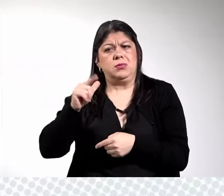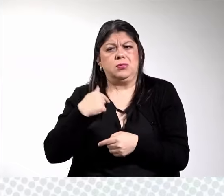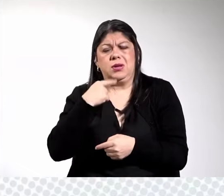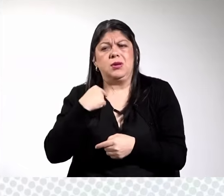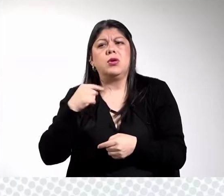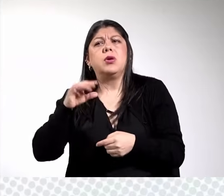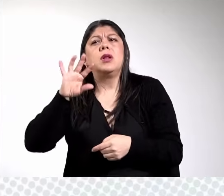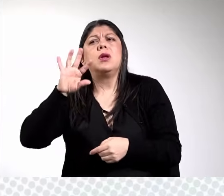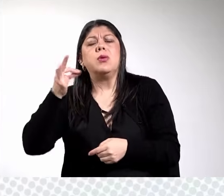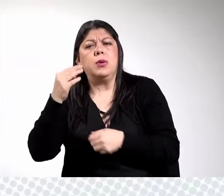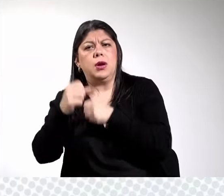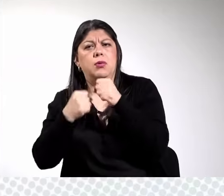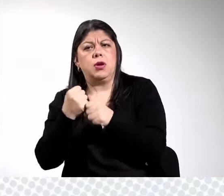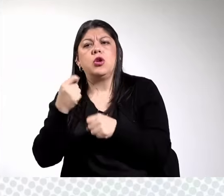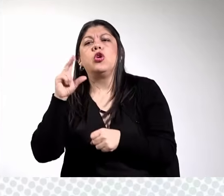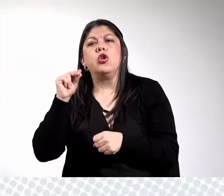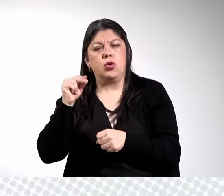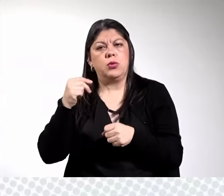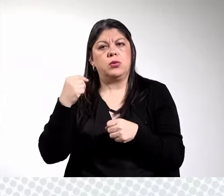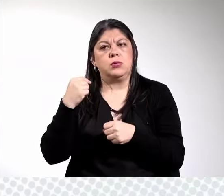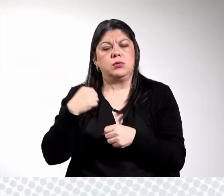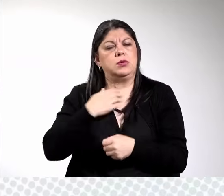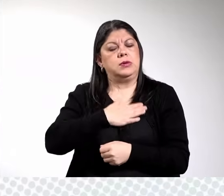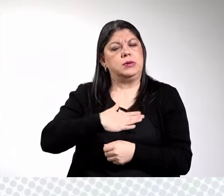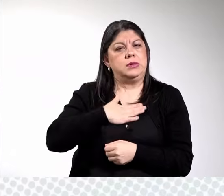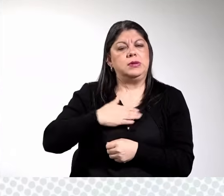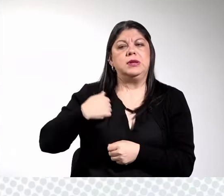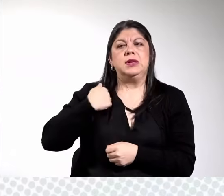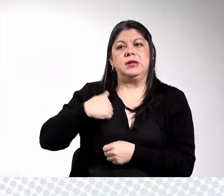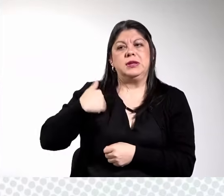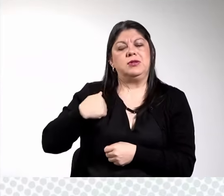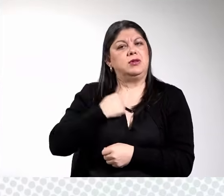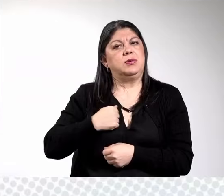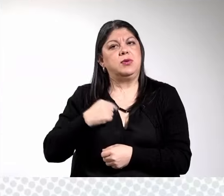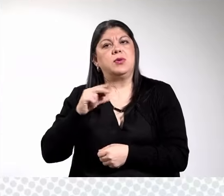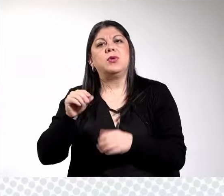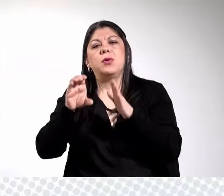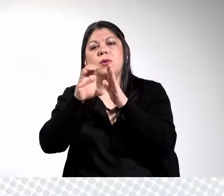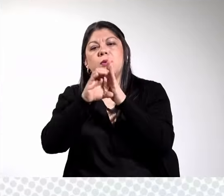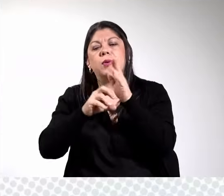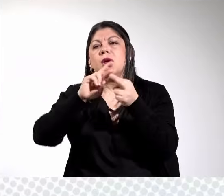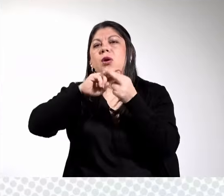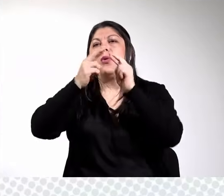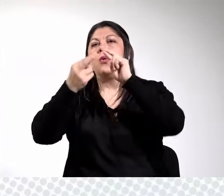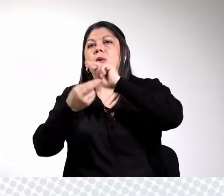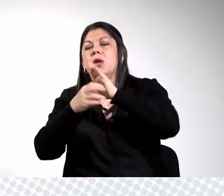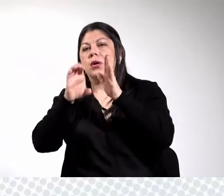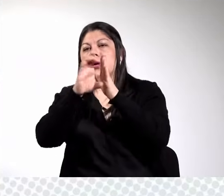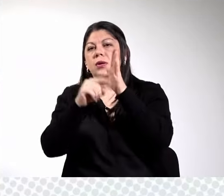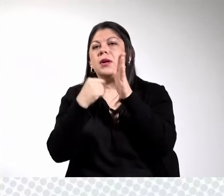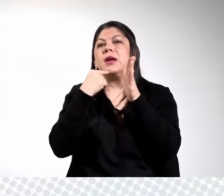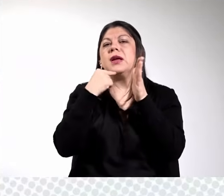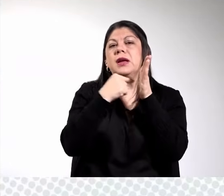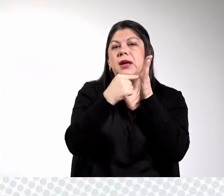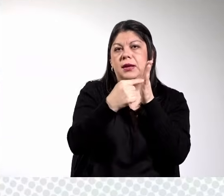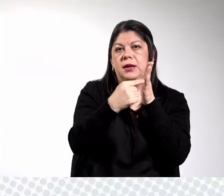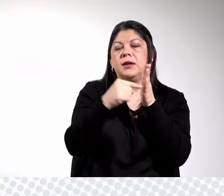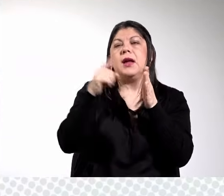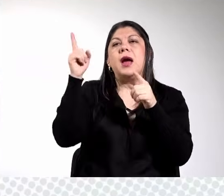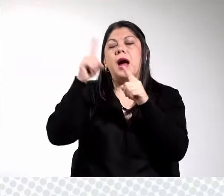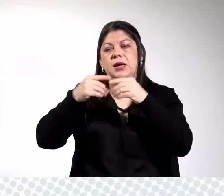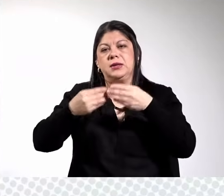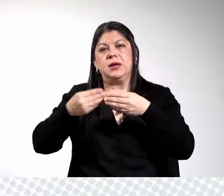no, señores, existió una reforma al artículo de la Constitución que es obligatorio hasta